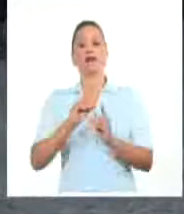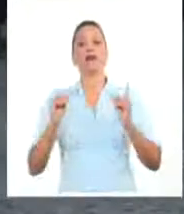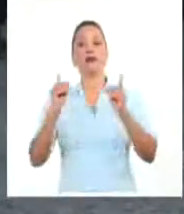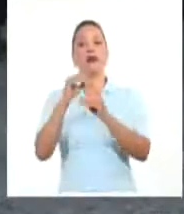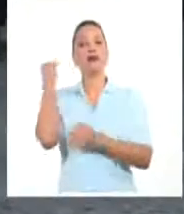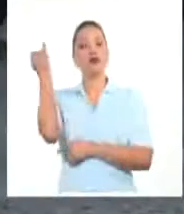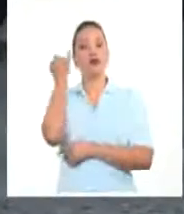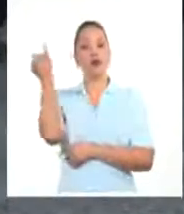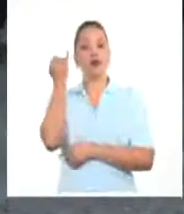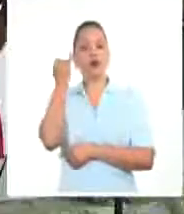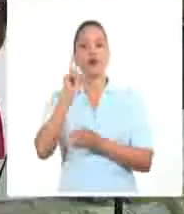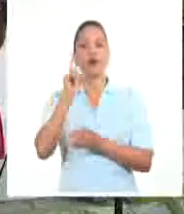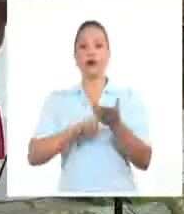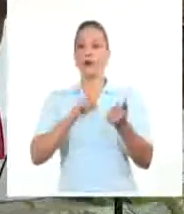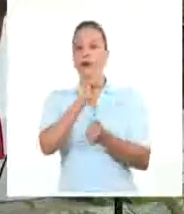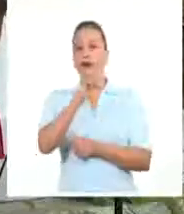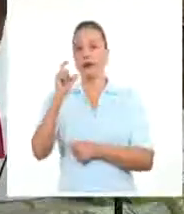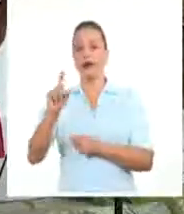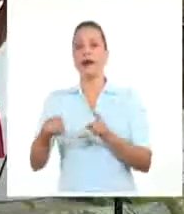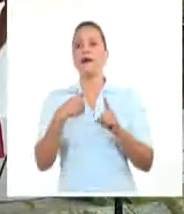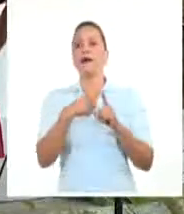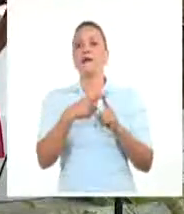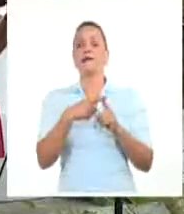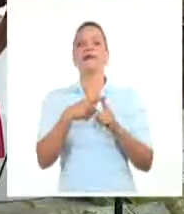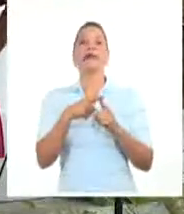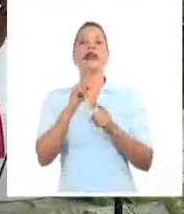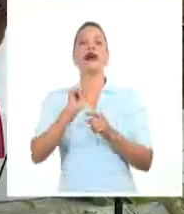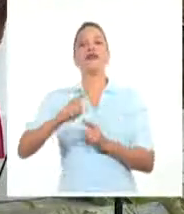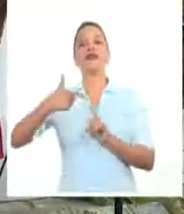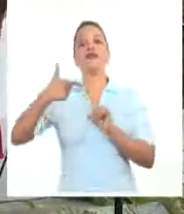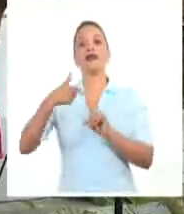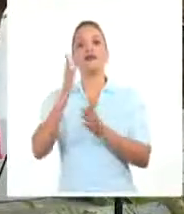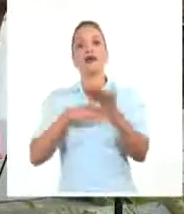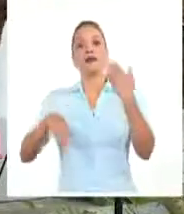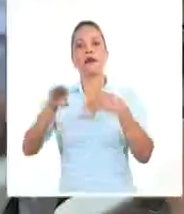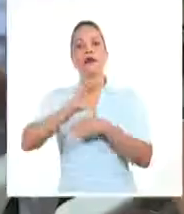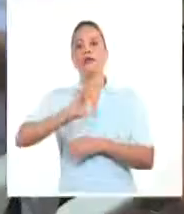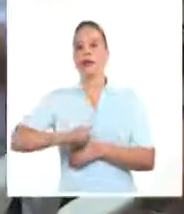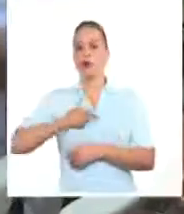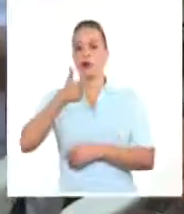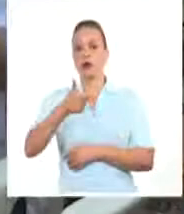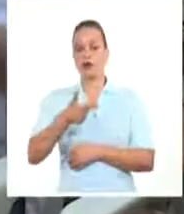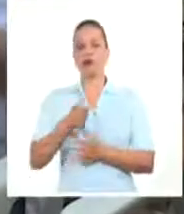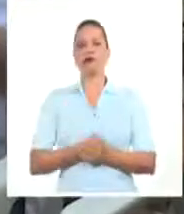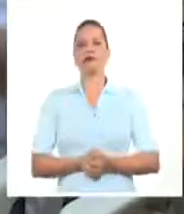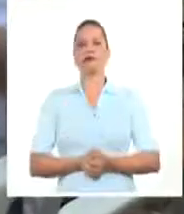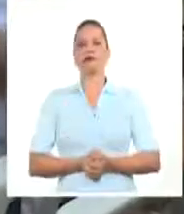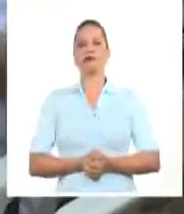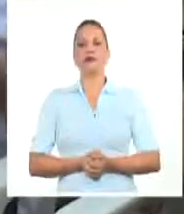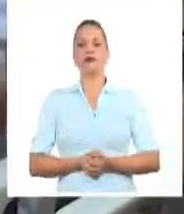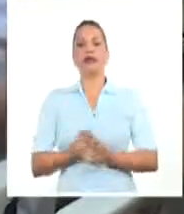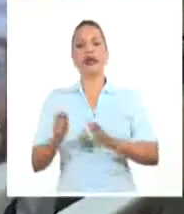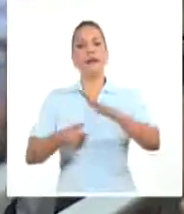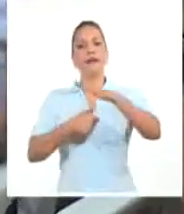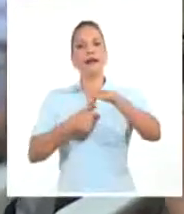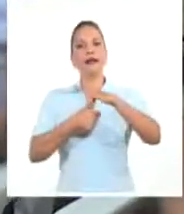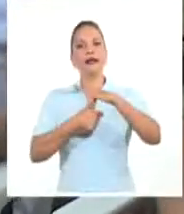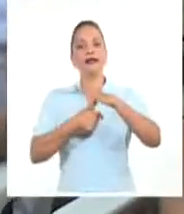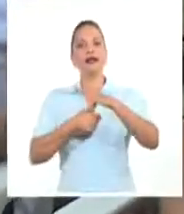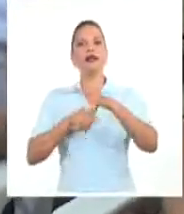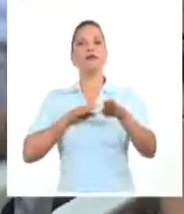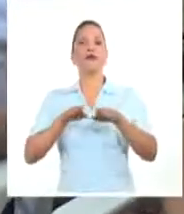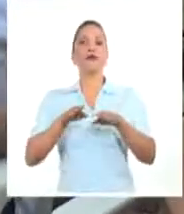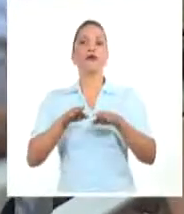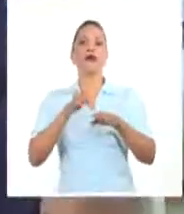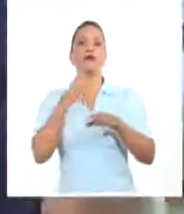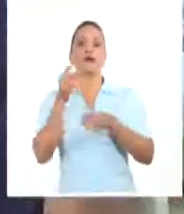del Comité Central del Partido, María Elena Salgado, viceministra primera de Cultura, Yusuan Palacios, presidente del Movimiento Juvenil Martiano